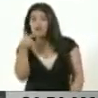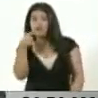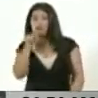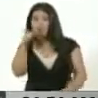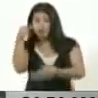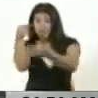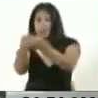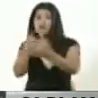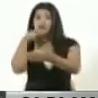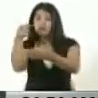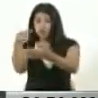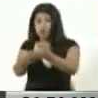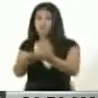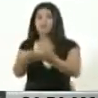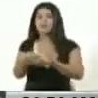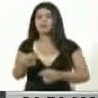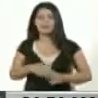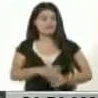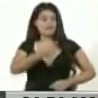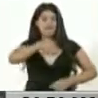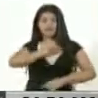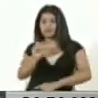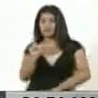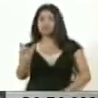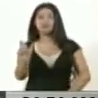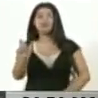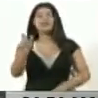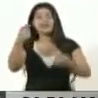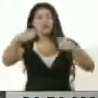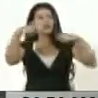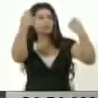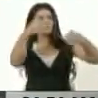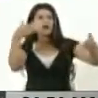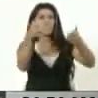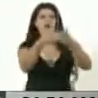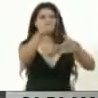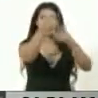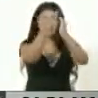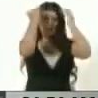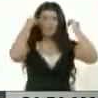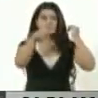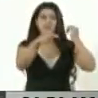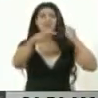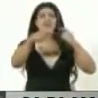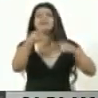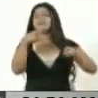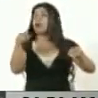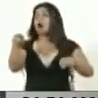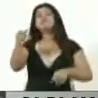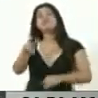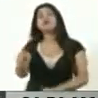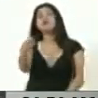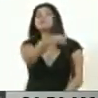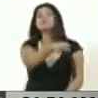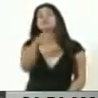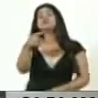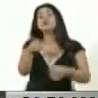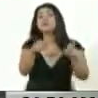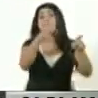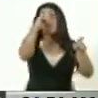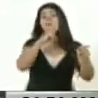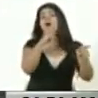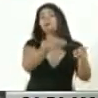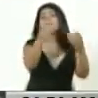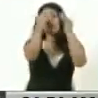Evo Morales, una campaña que atacaba su moral personal, lo hicieron pasar por hijo del presidente Evo Morales y